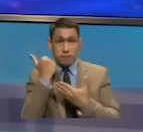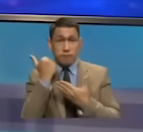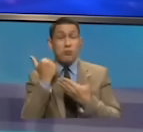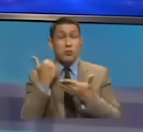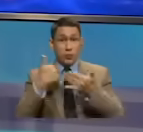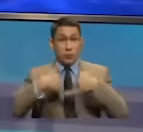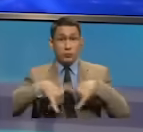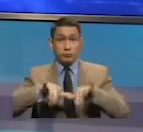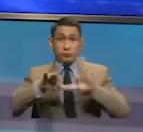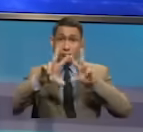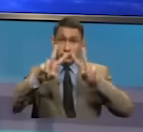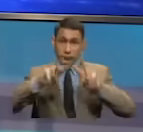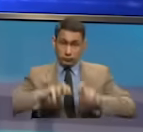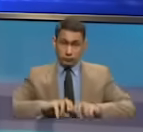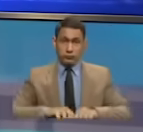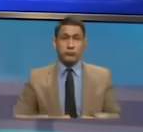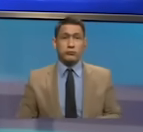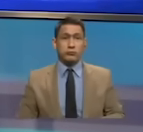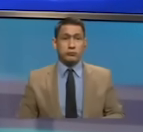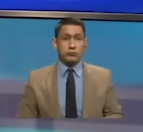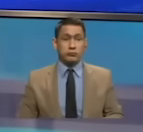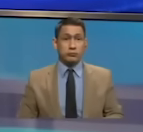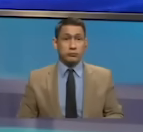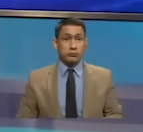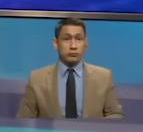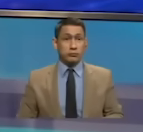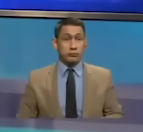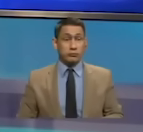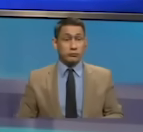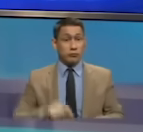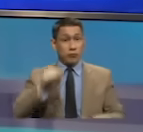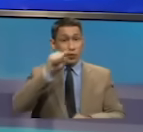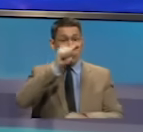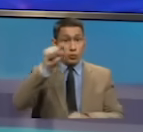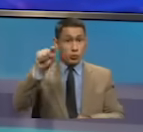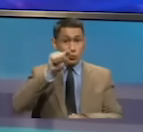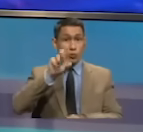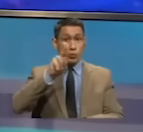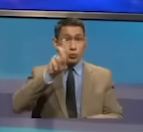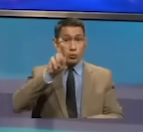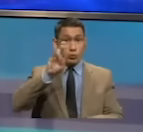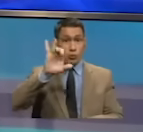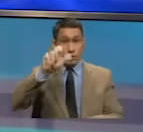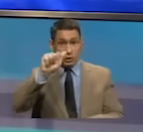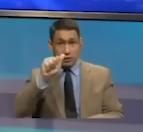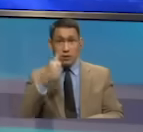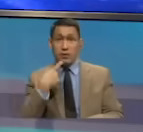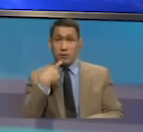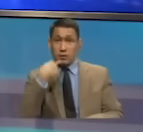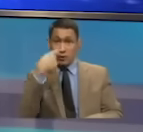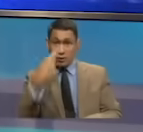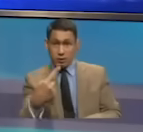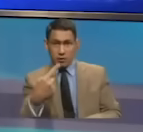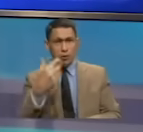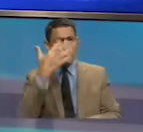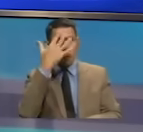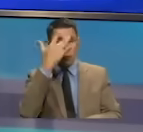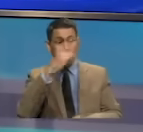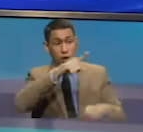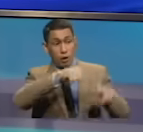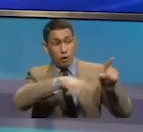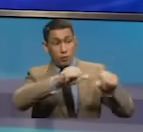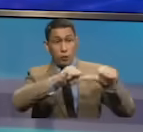a los autores intelectuales. Para Cristian Zurita, las investigaciones incluso de asambleístas que fueron denunciados